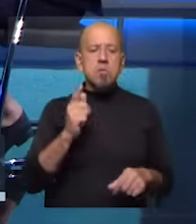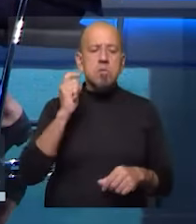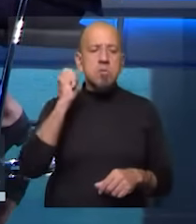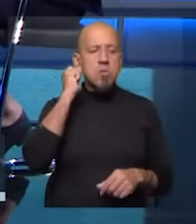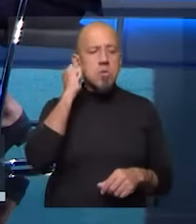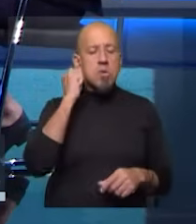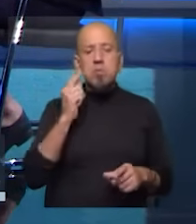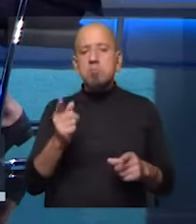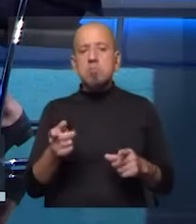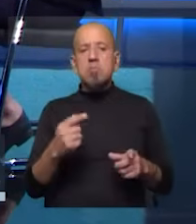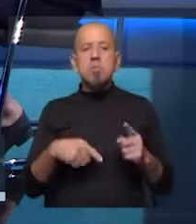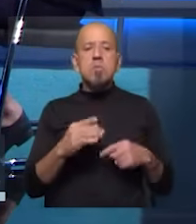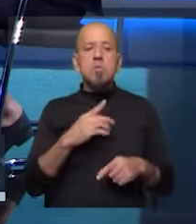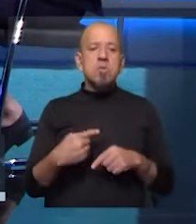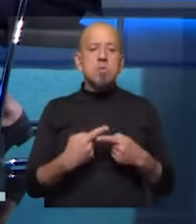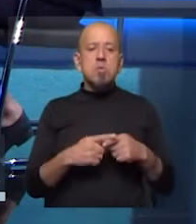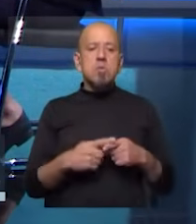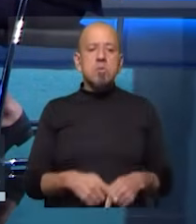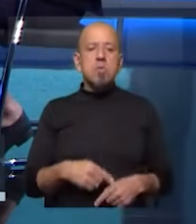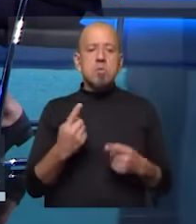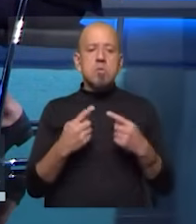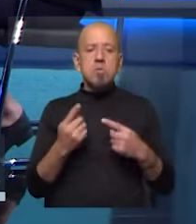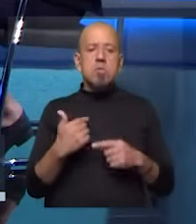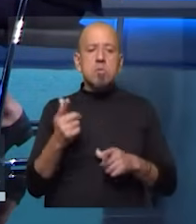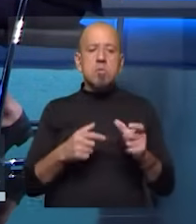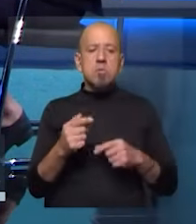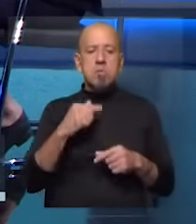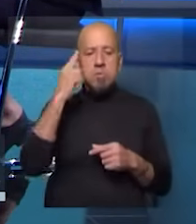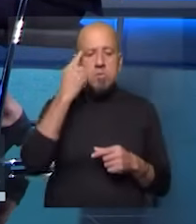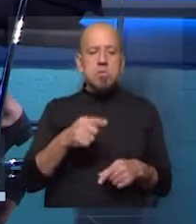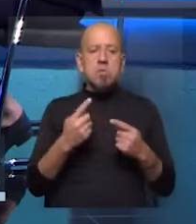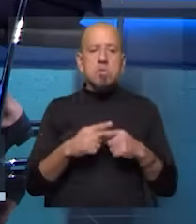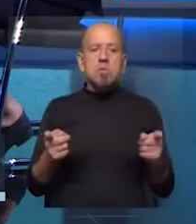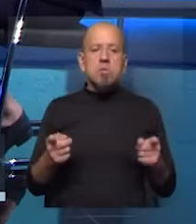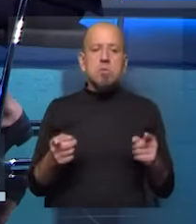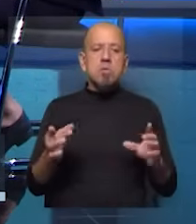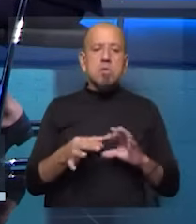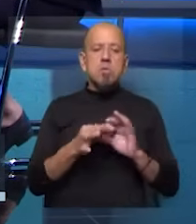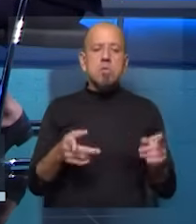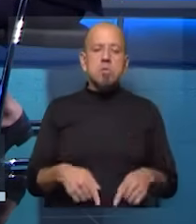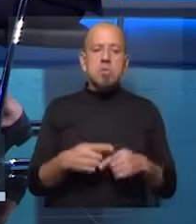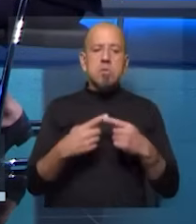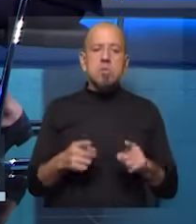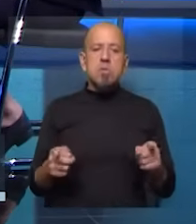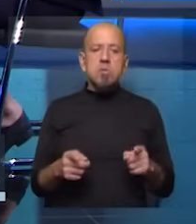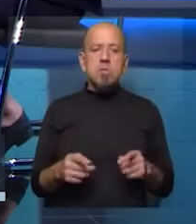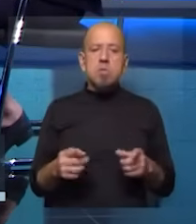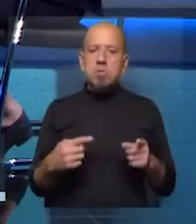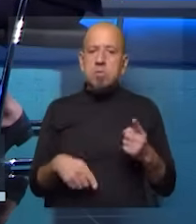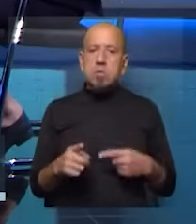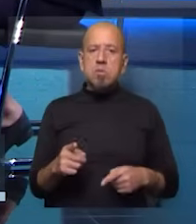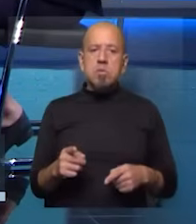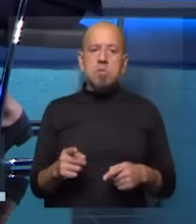parada delni en la panadería discutimos y conversamos con gente que piensa distinto porque la democracia es la gestión de las diferencias cuando uno se